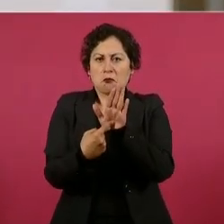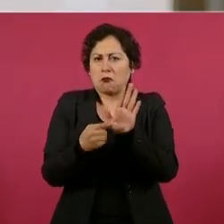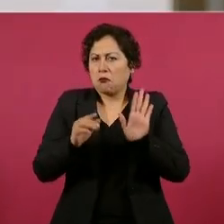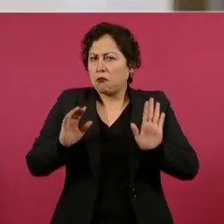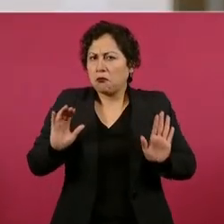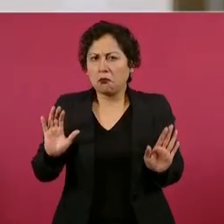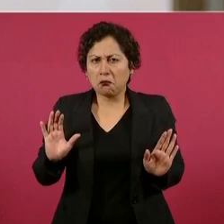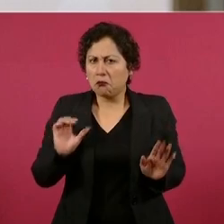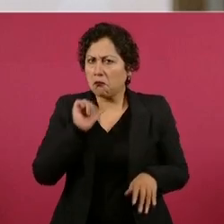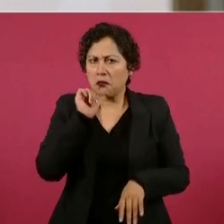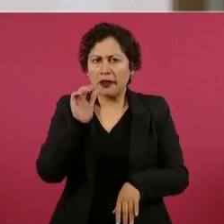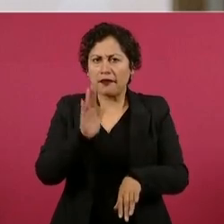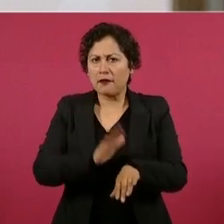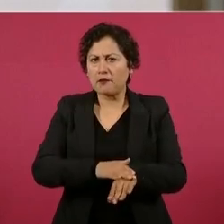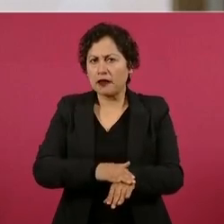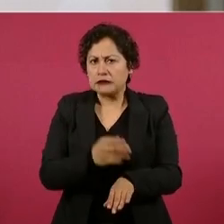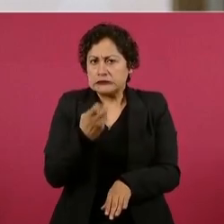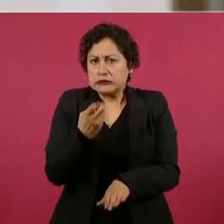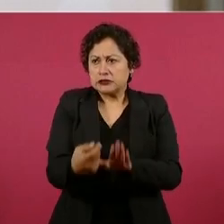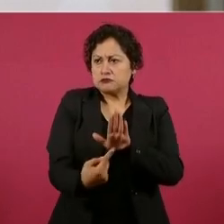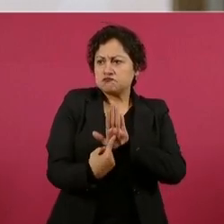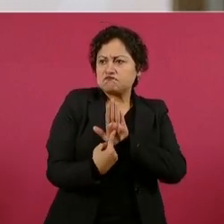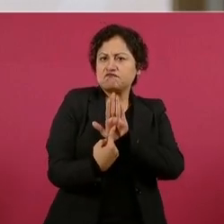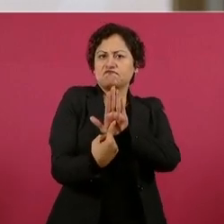el escudo protector.